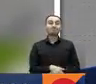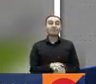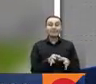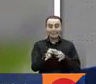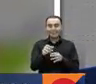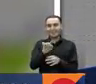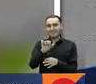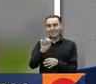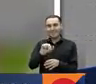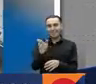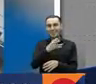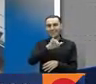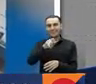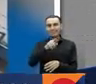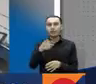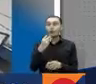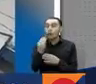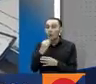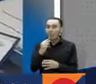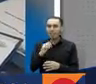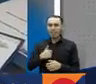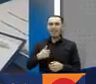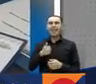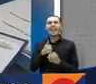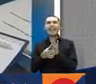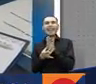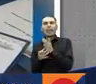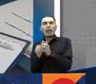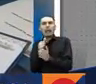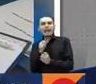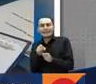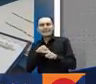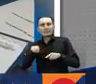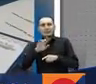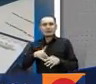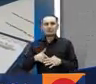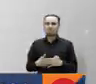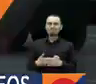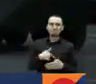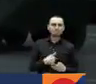se intoxicaron con productos lácteos. Los pequeños ya fueron dados de alta.